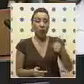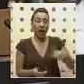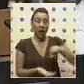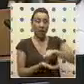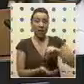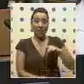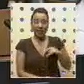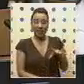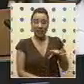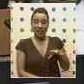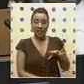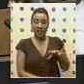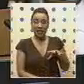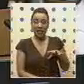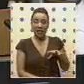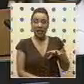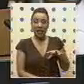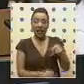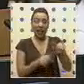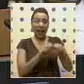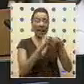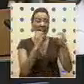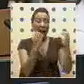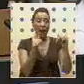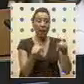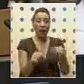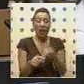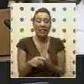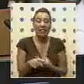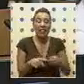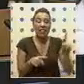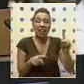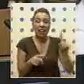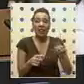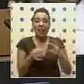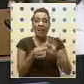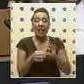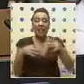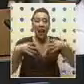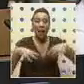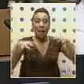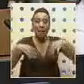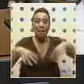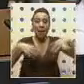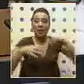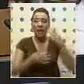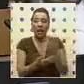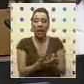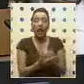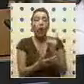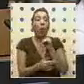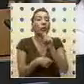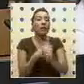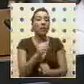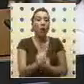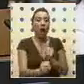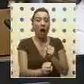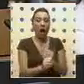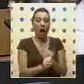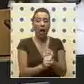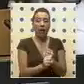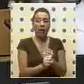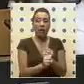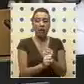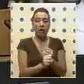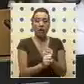Chile, la configuración de esta corporación es distinta. Gracias a las movilizaciones que han habido durante los últimos años, se